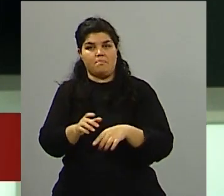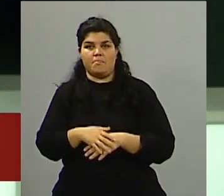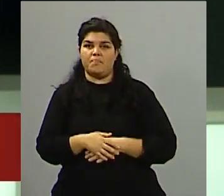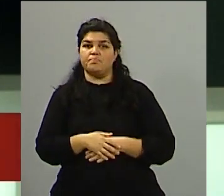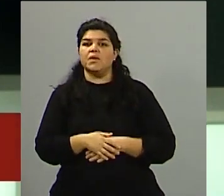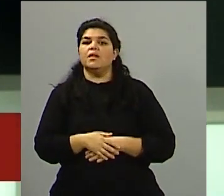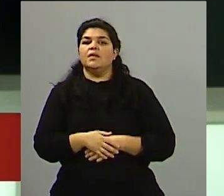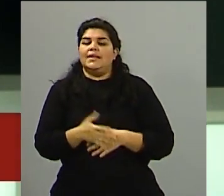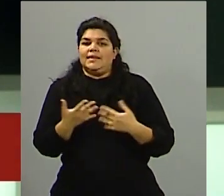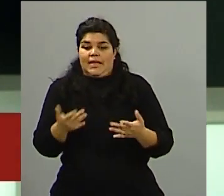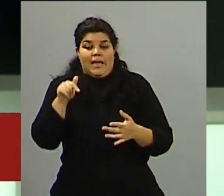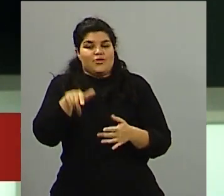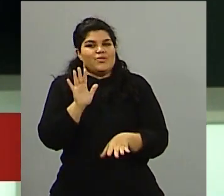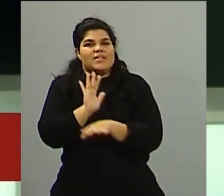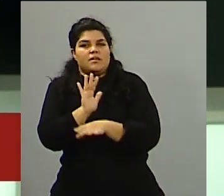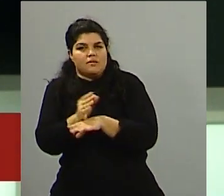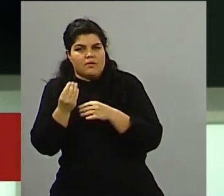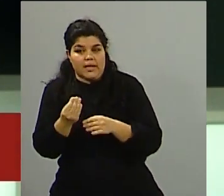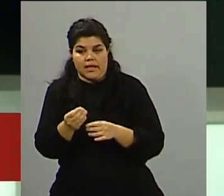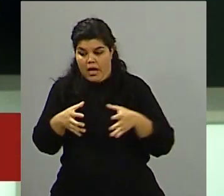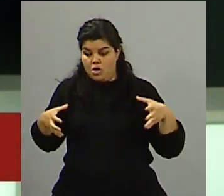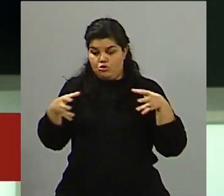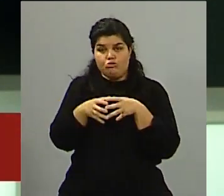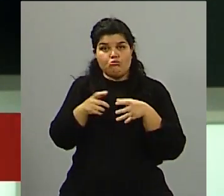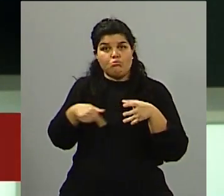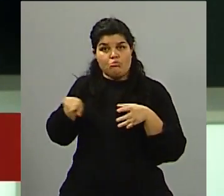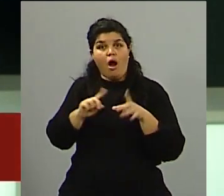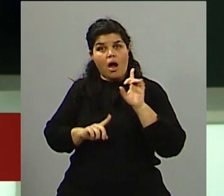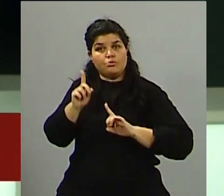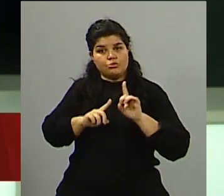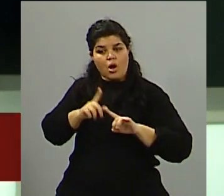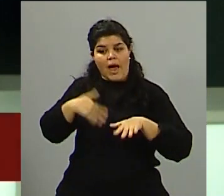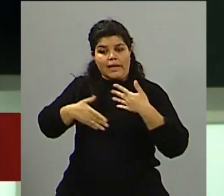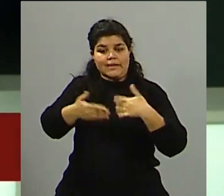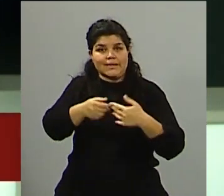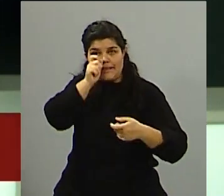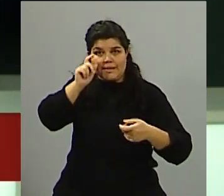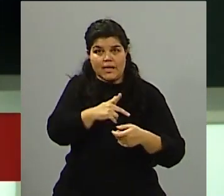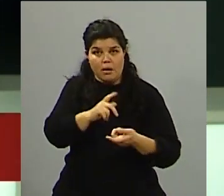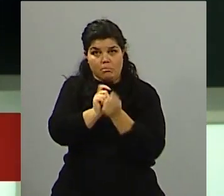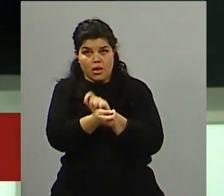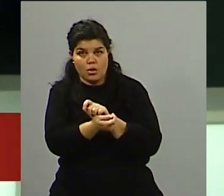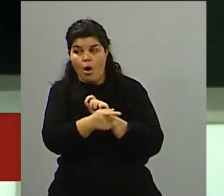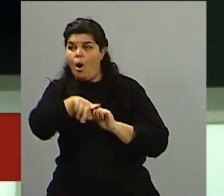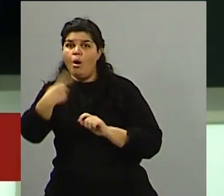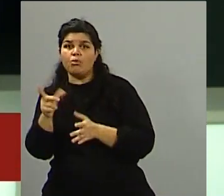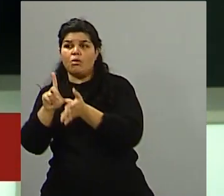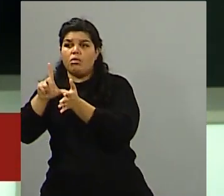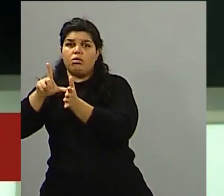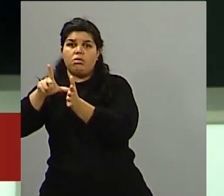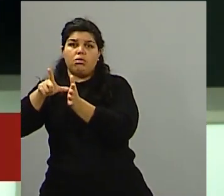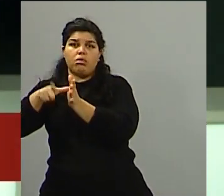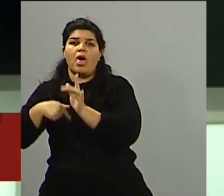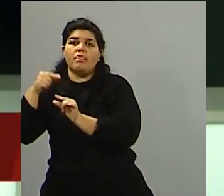tranquilidad, balance de poder, donde los sectores que todavía ven el integracionismo europeo como